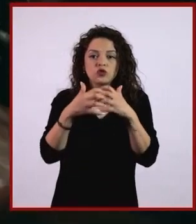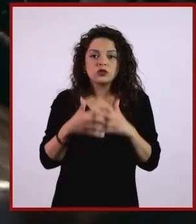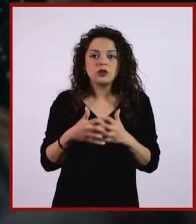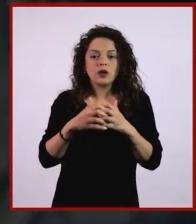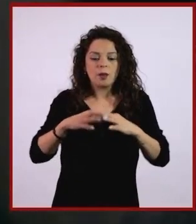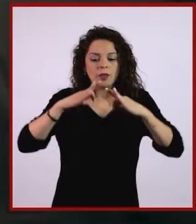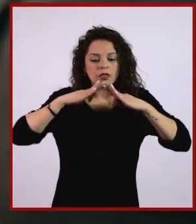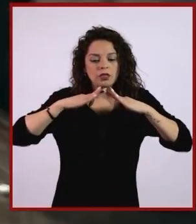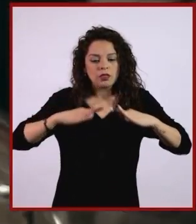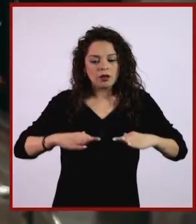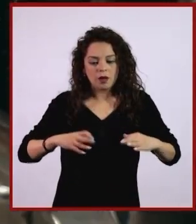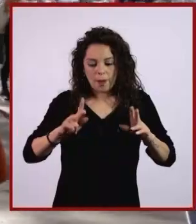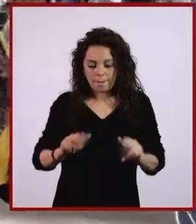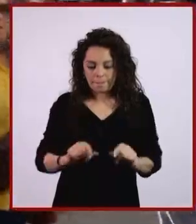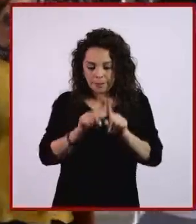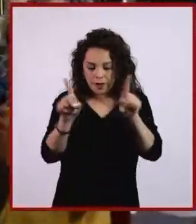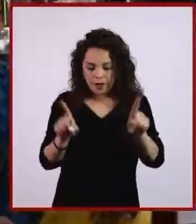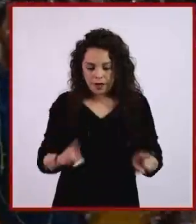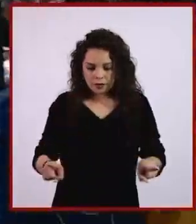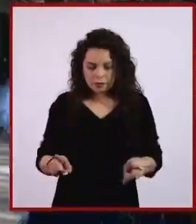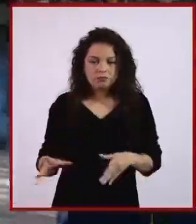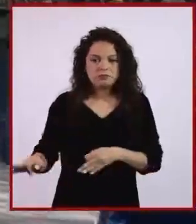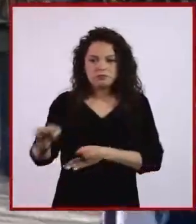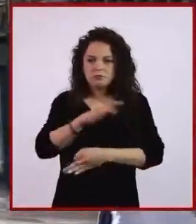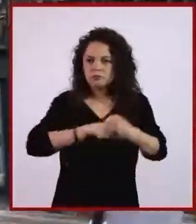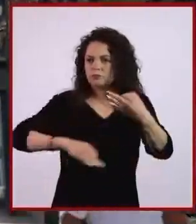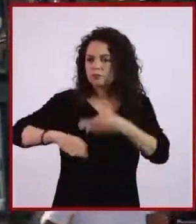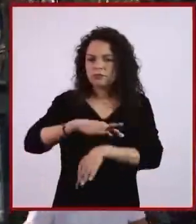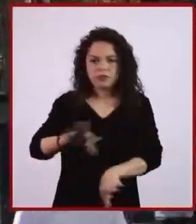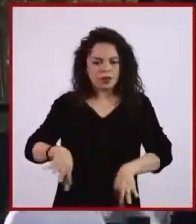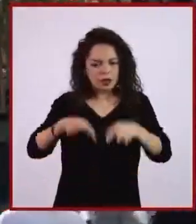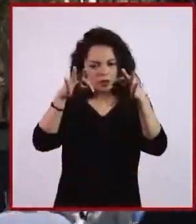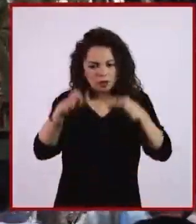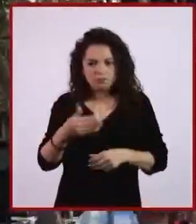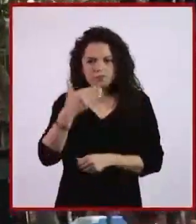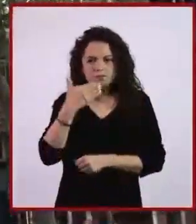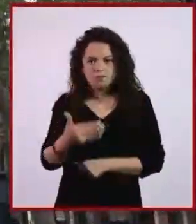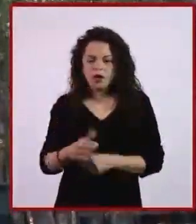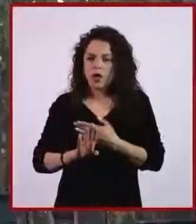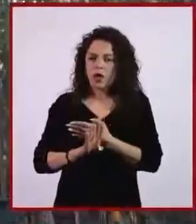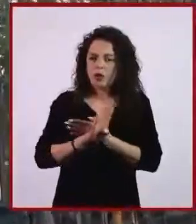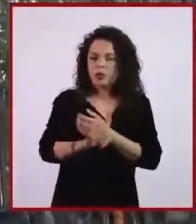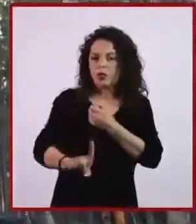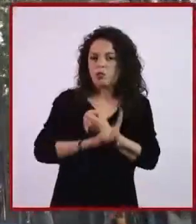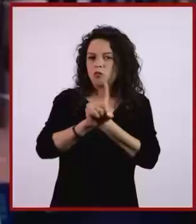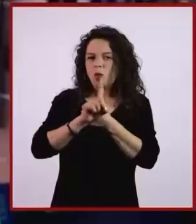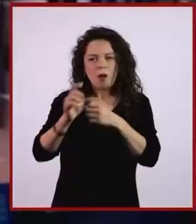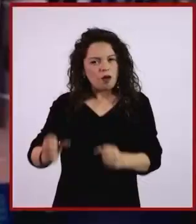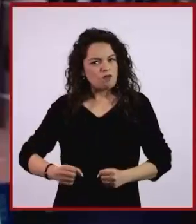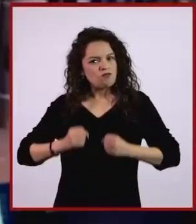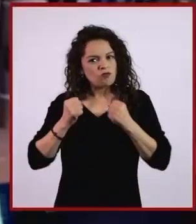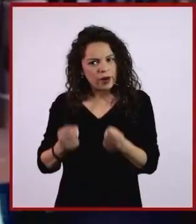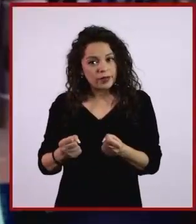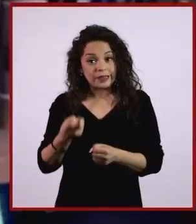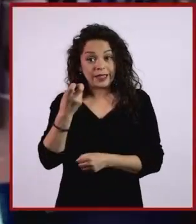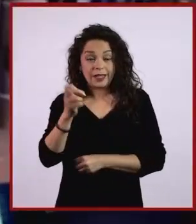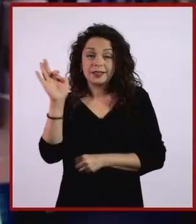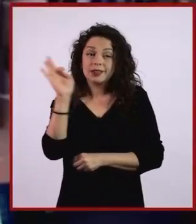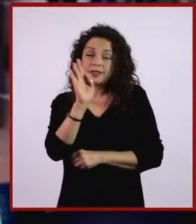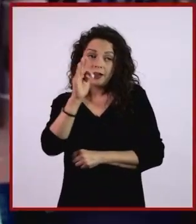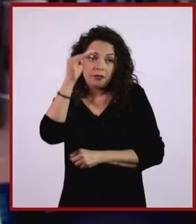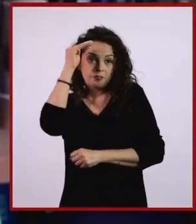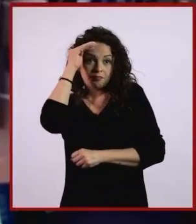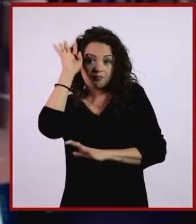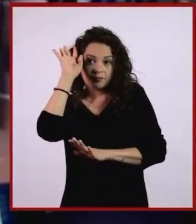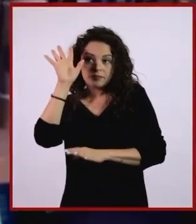funcionamiento pacífico de la sociedad en que las cosas vayan bien sin que haya conflictos demasiado fuertes, ¿no? Y en ese sentido, pues quizá